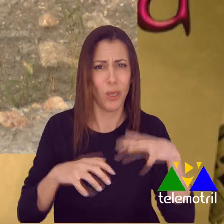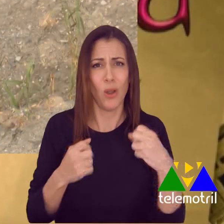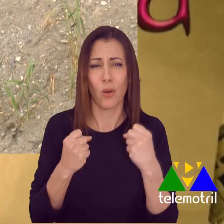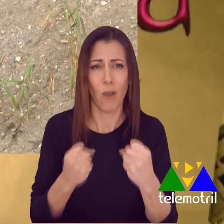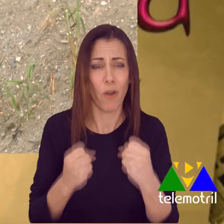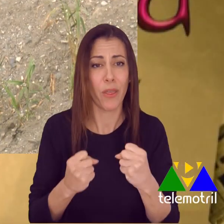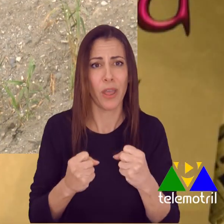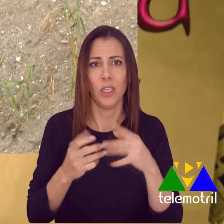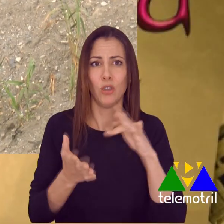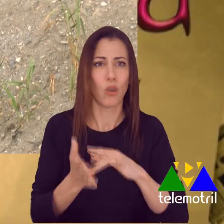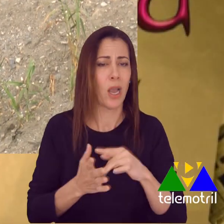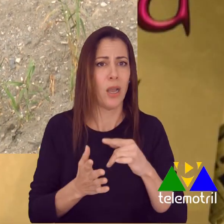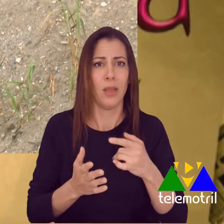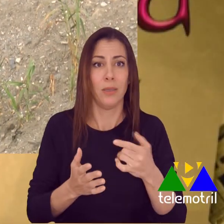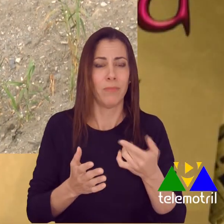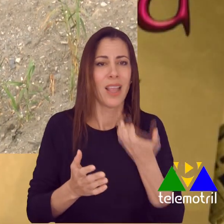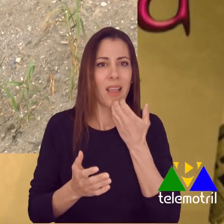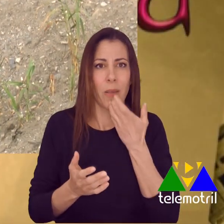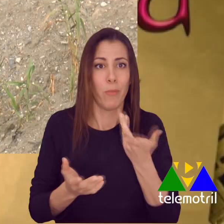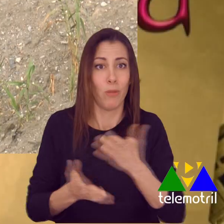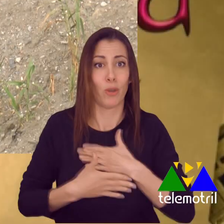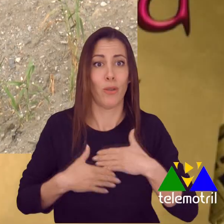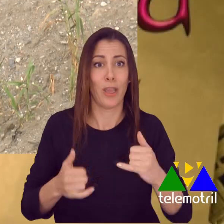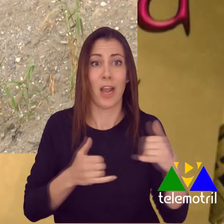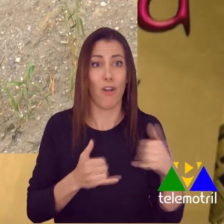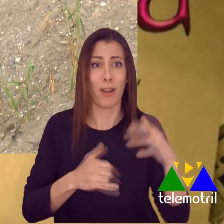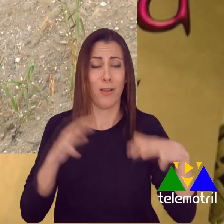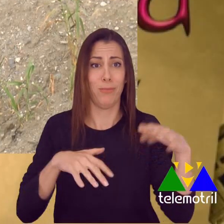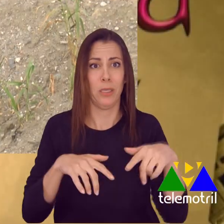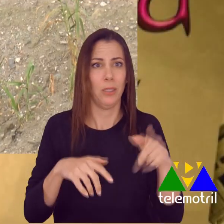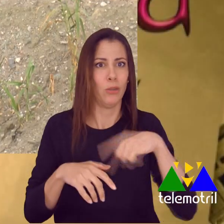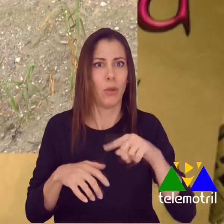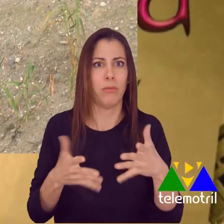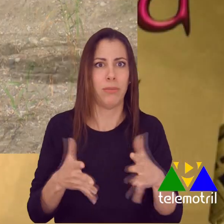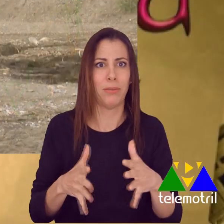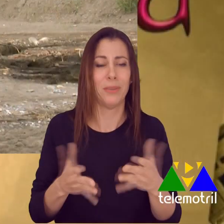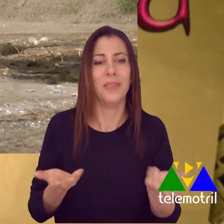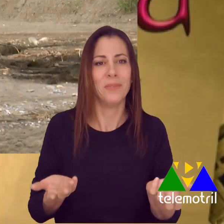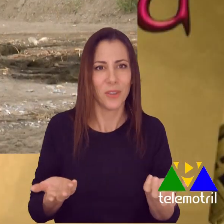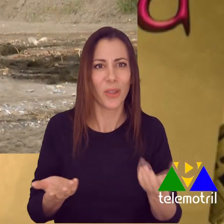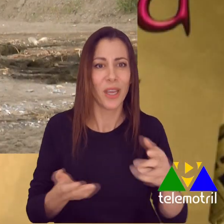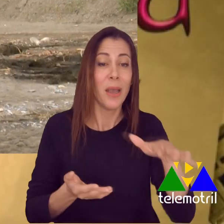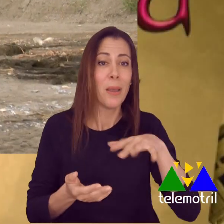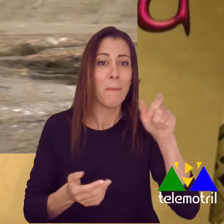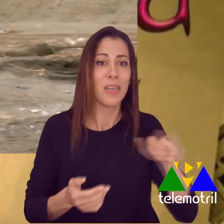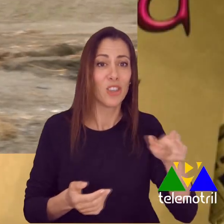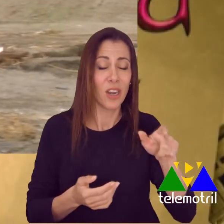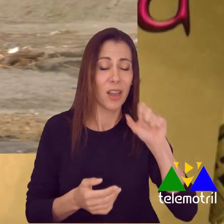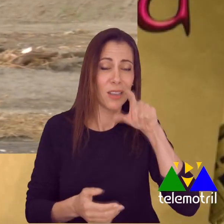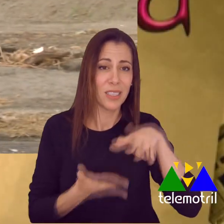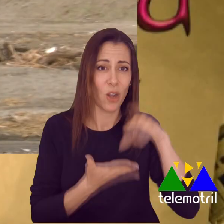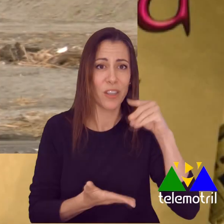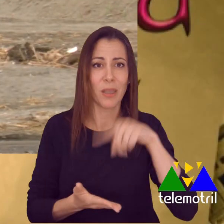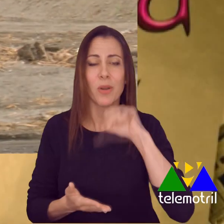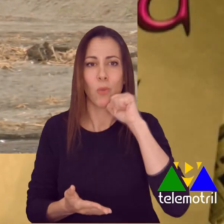potencial, que cada vez que se le hinchaba las narices al río había que echarse a temblar, los salobreñeros y los motrileños,